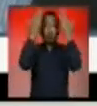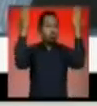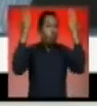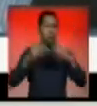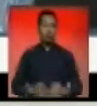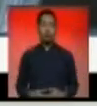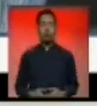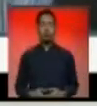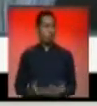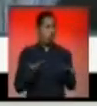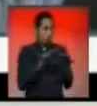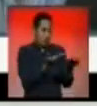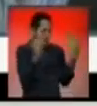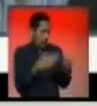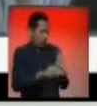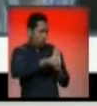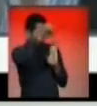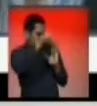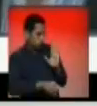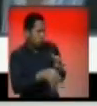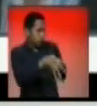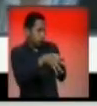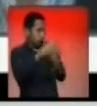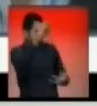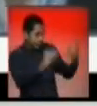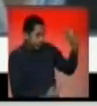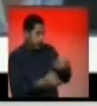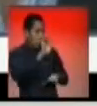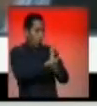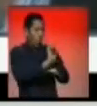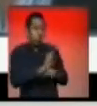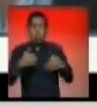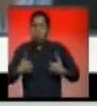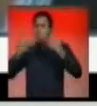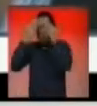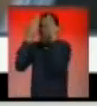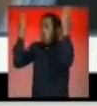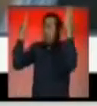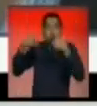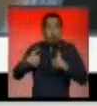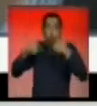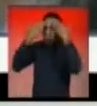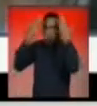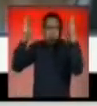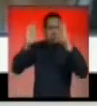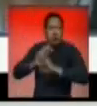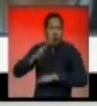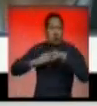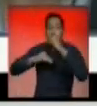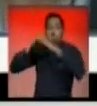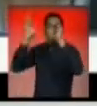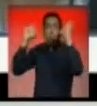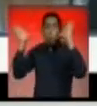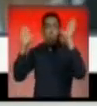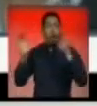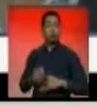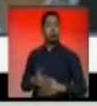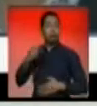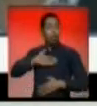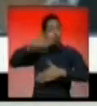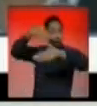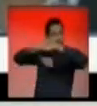tiene un proceso abierto, judicial, en el Ecuador? No he sabido hasta hoy que lo tuviera. Yo he entrado a este